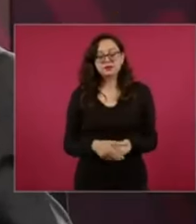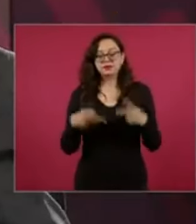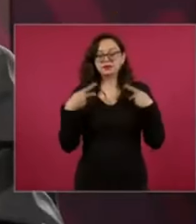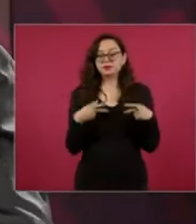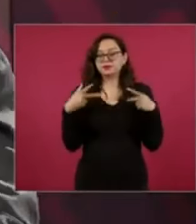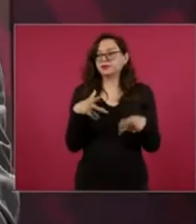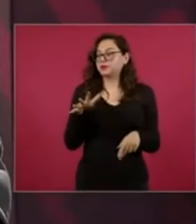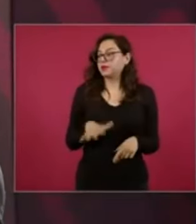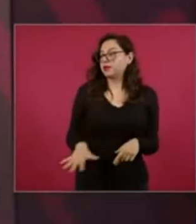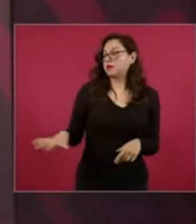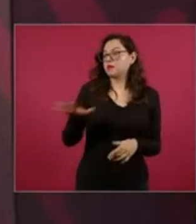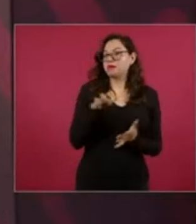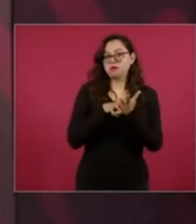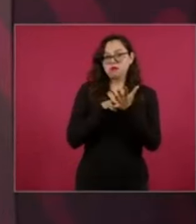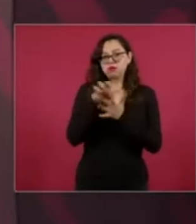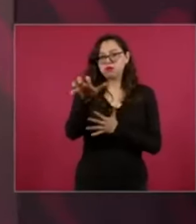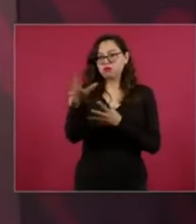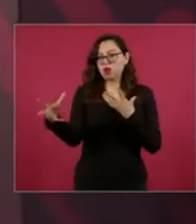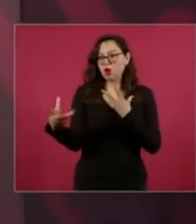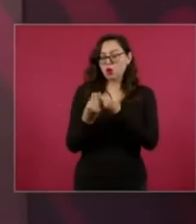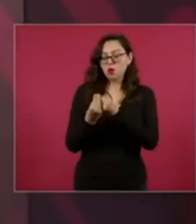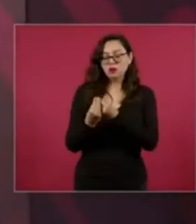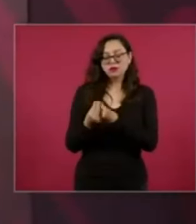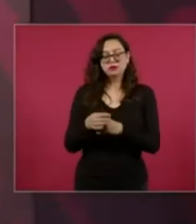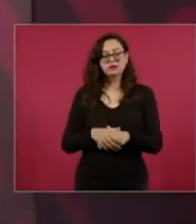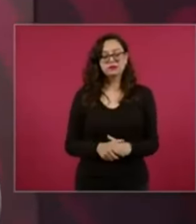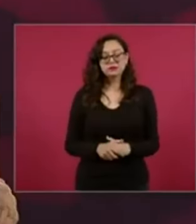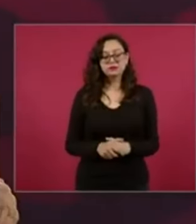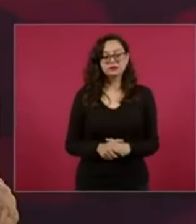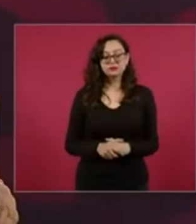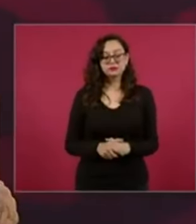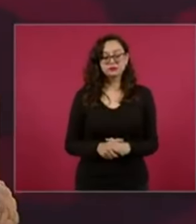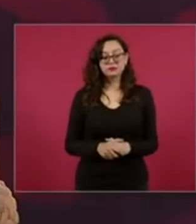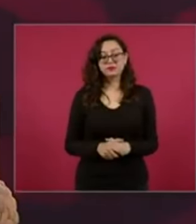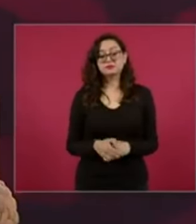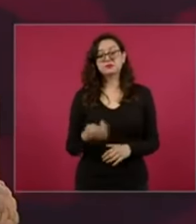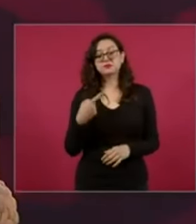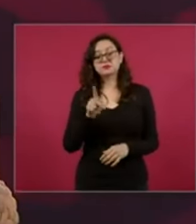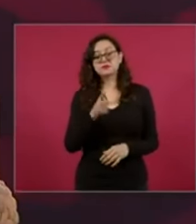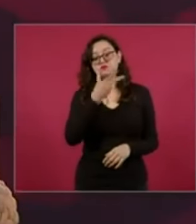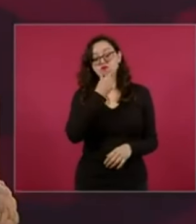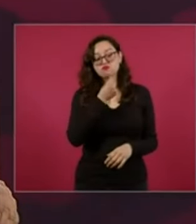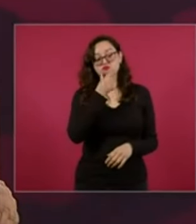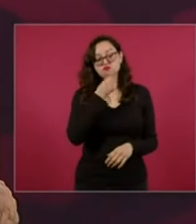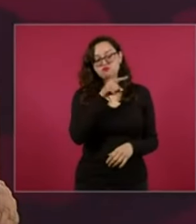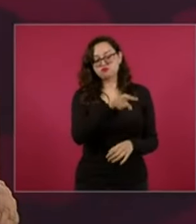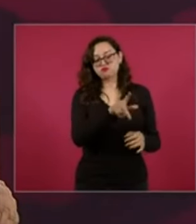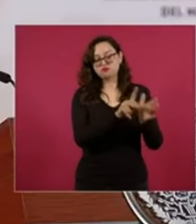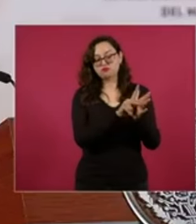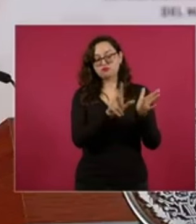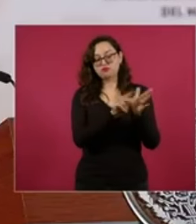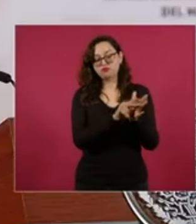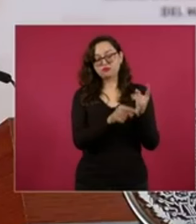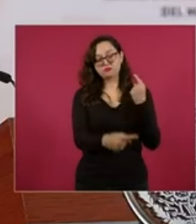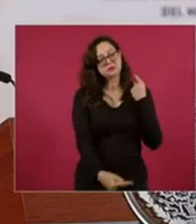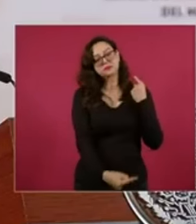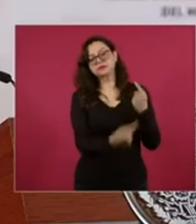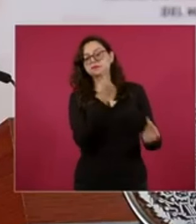mexicanos mujeres y hombres pero llega el periodista no allá y me